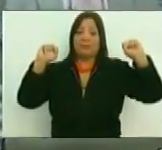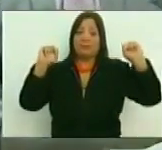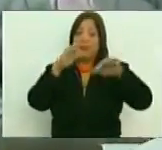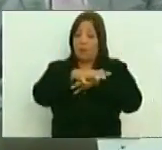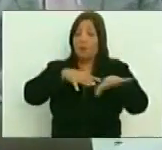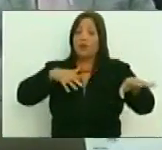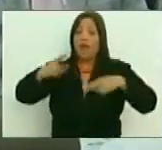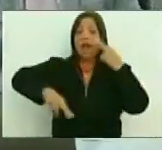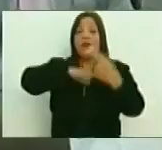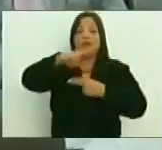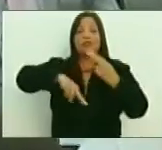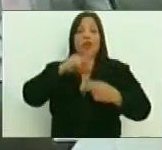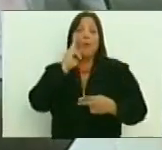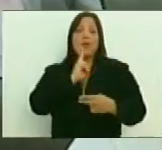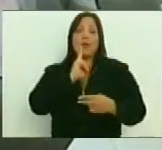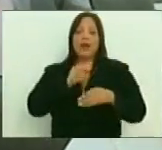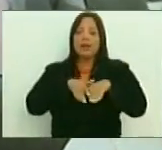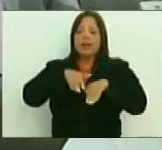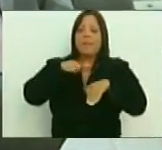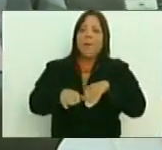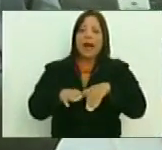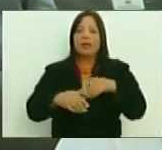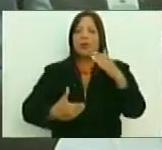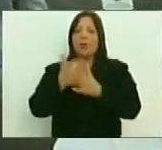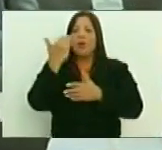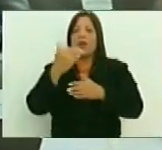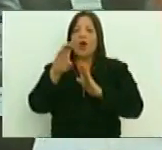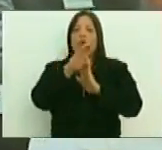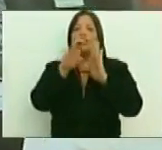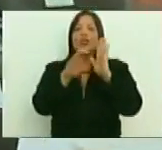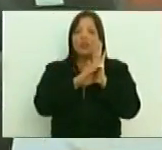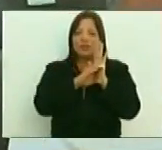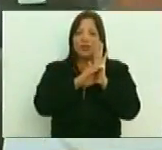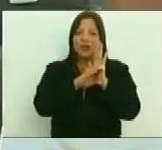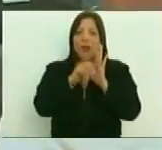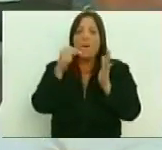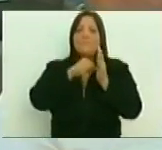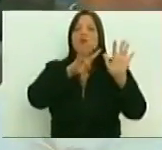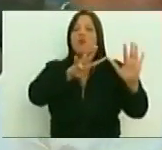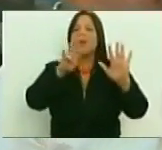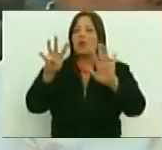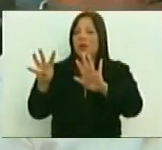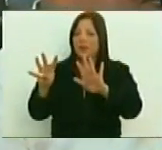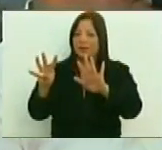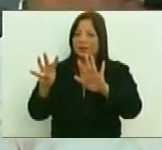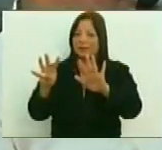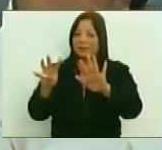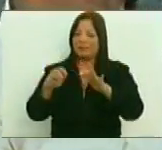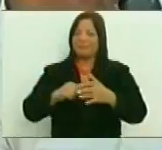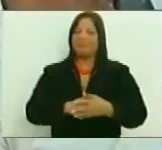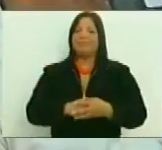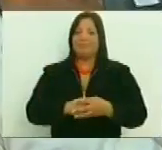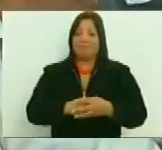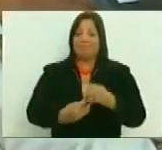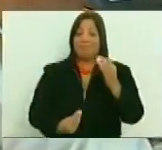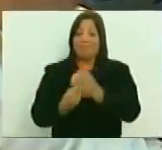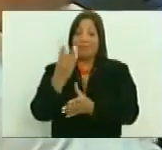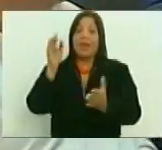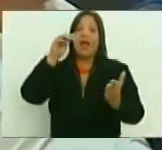La revolución bolivariana ha dado un paso inédito en la Constitución del 99.